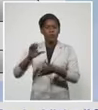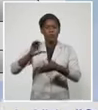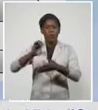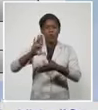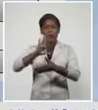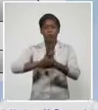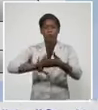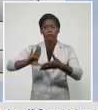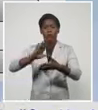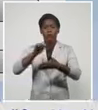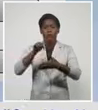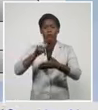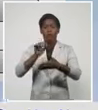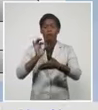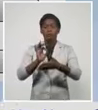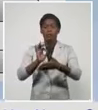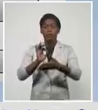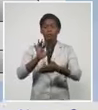sea de